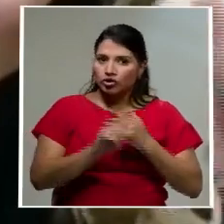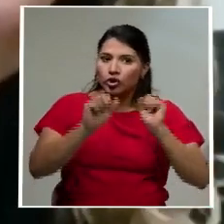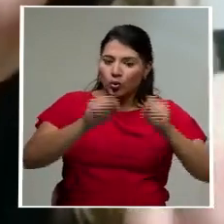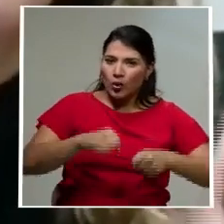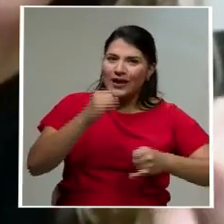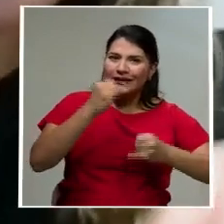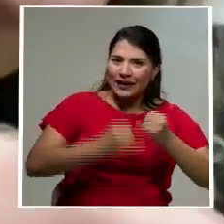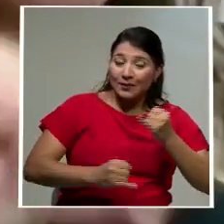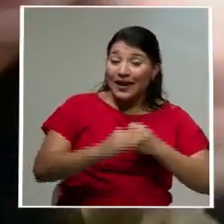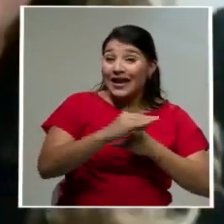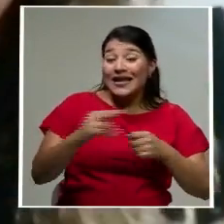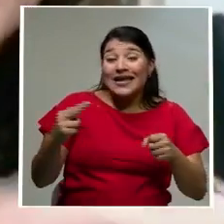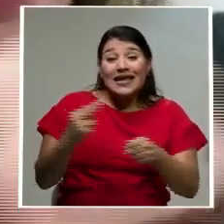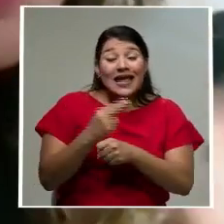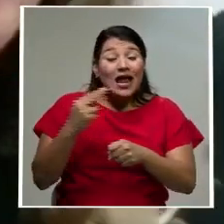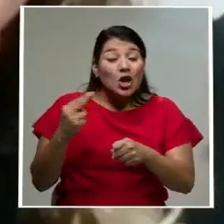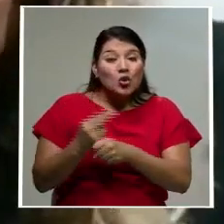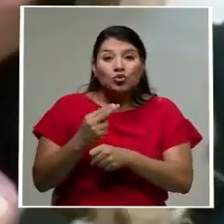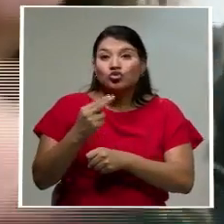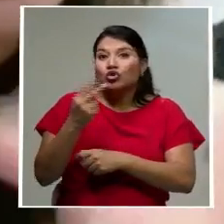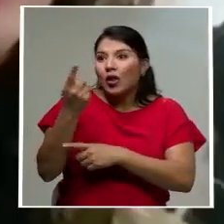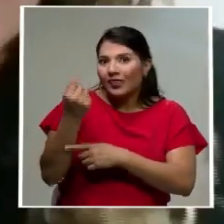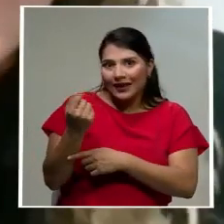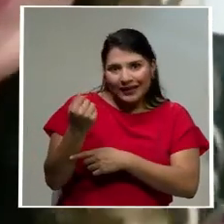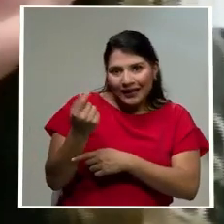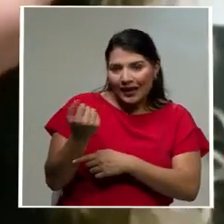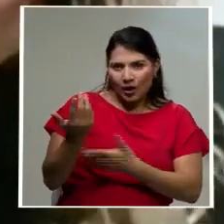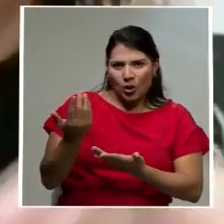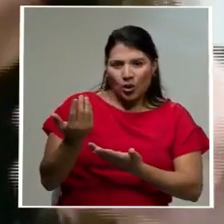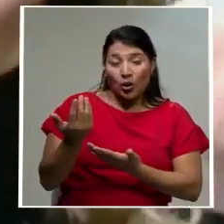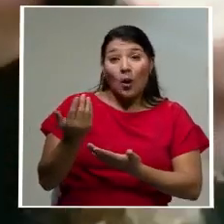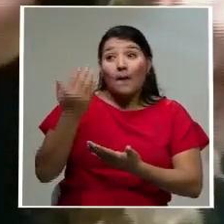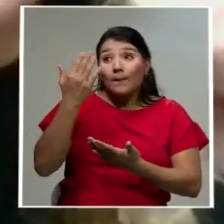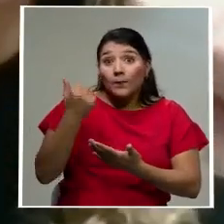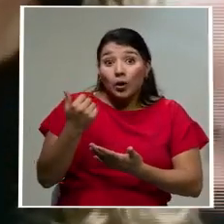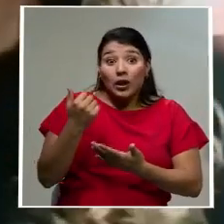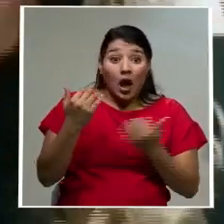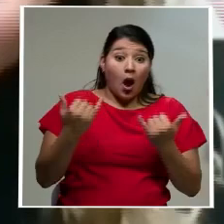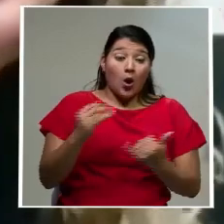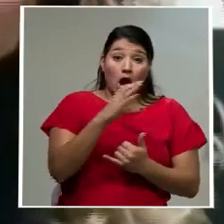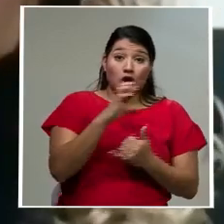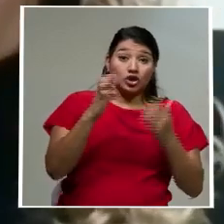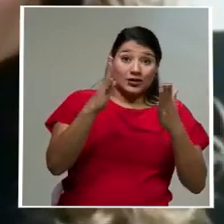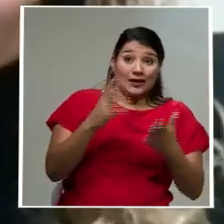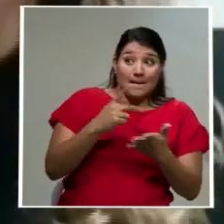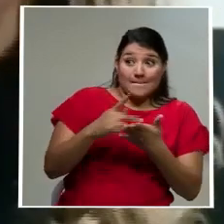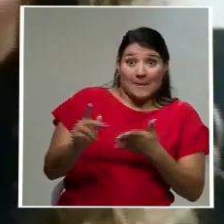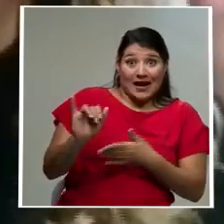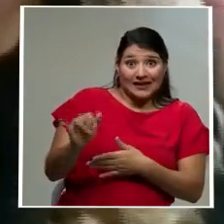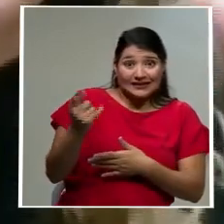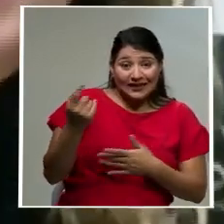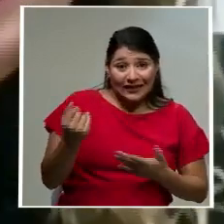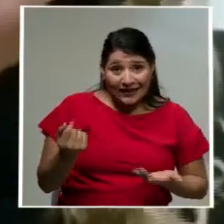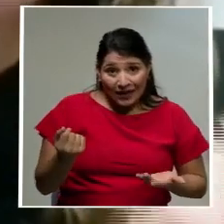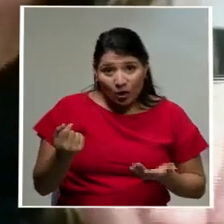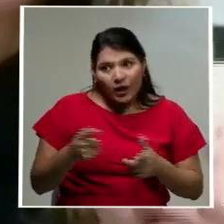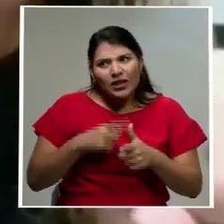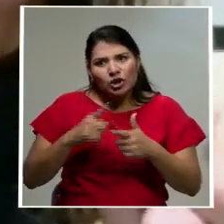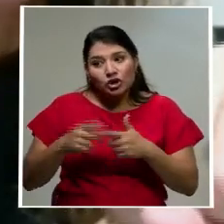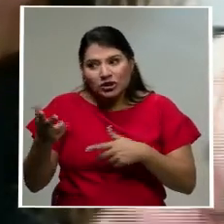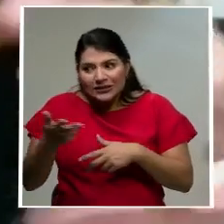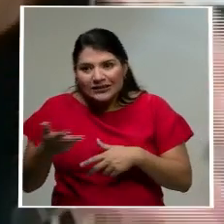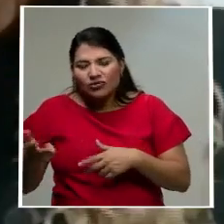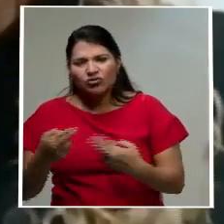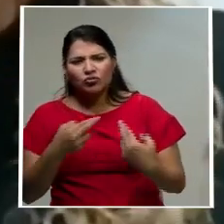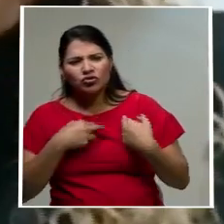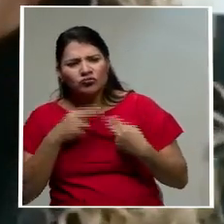de los recursos de todos y cada uno, porque todos los costarricenses lo vamos a pagar, llegara a cumplir su objetivo,